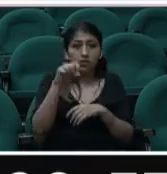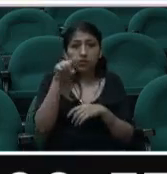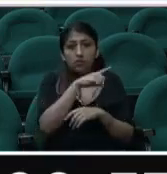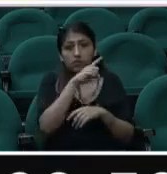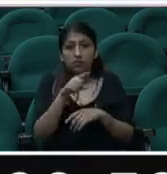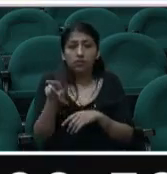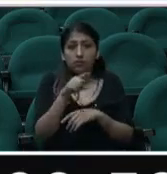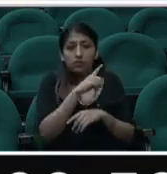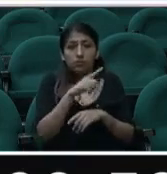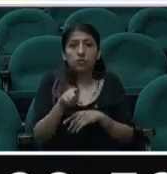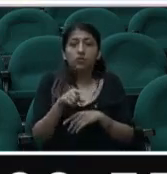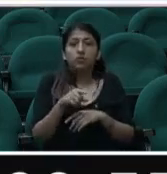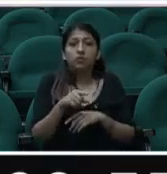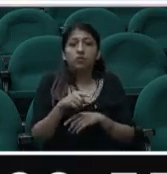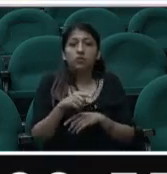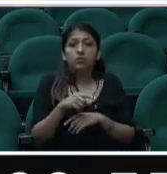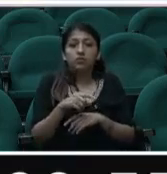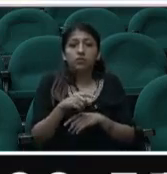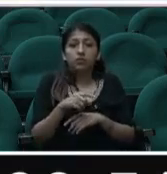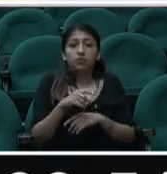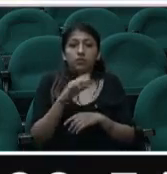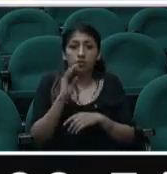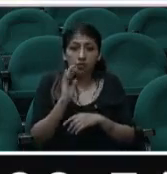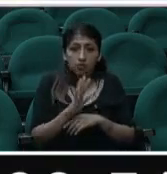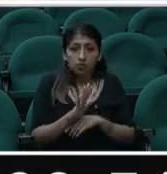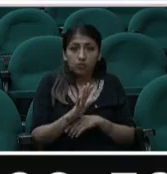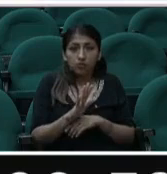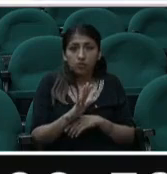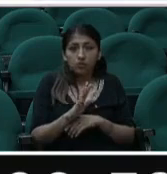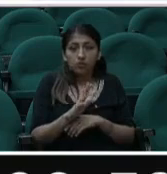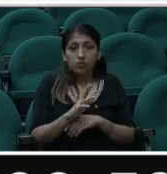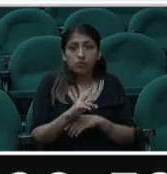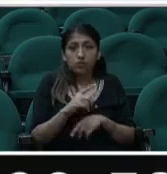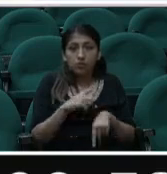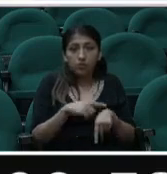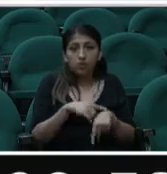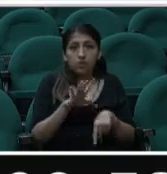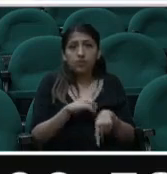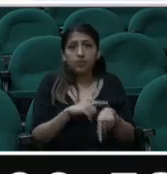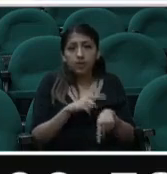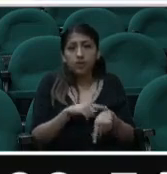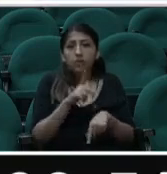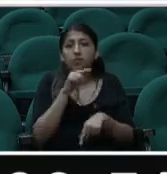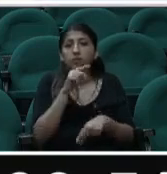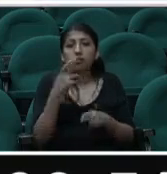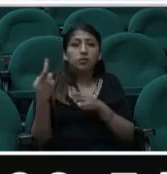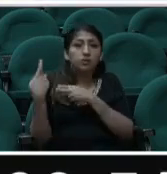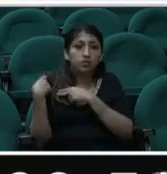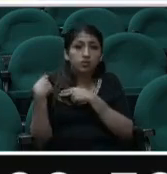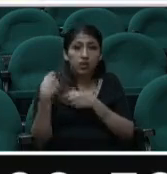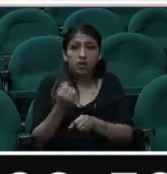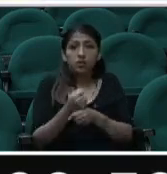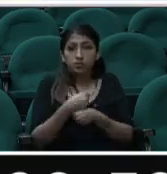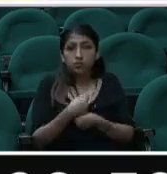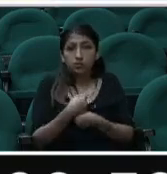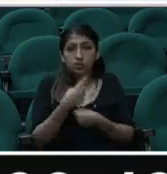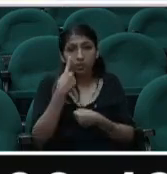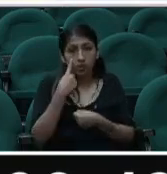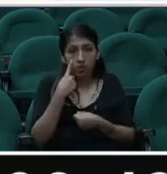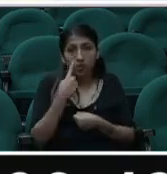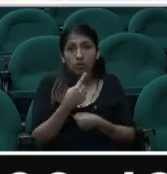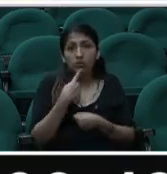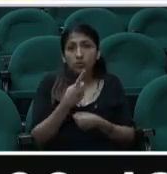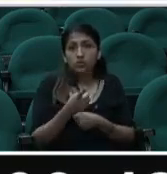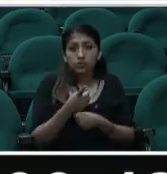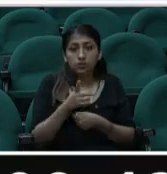viniendo yendo pero decir que en su momento en su momento a quien le corresponde hacer y ojo que